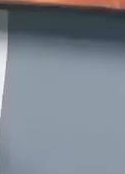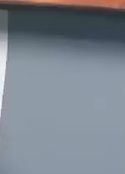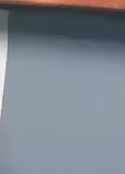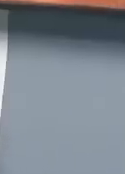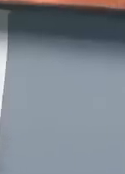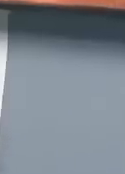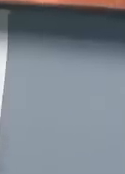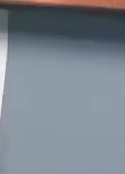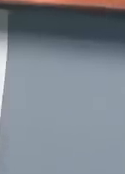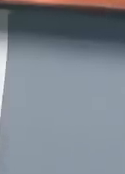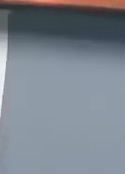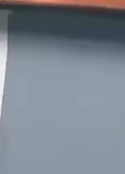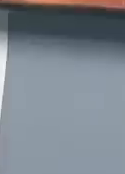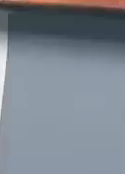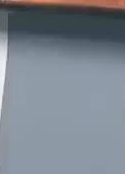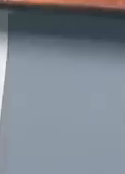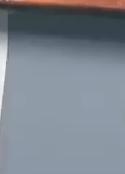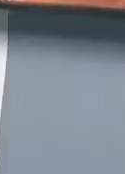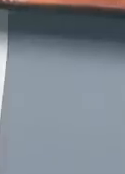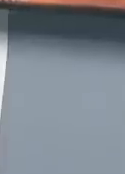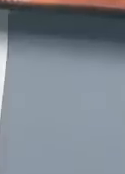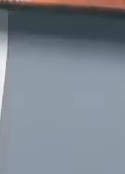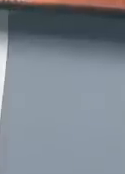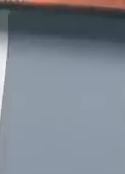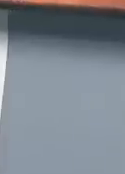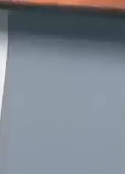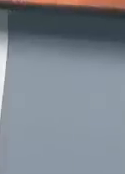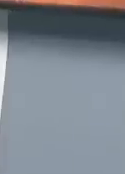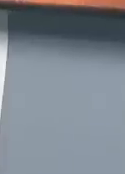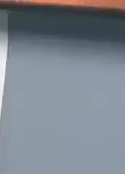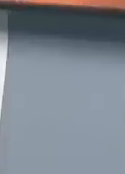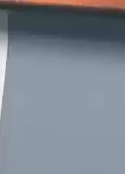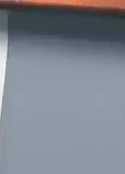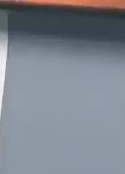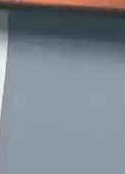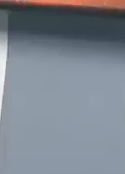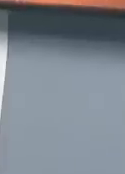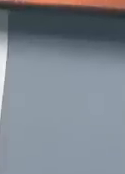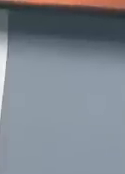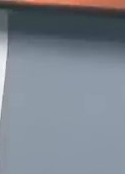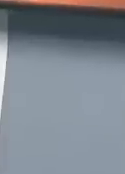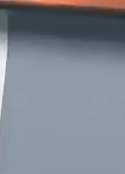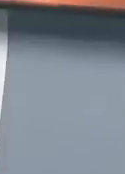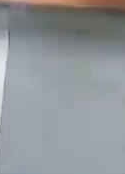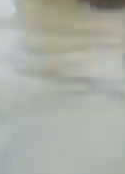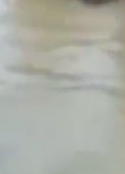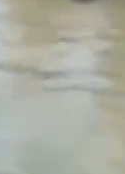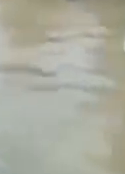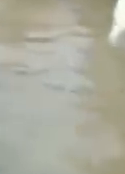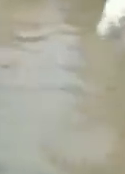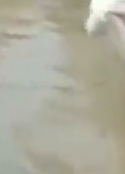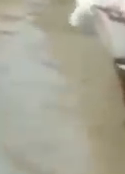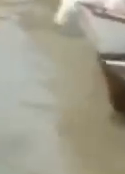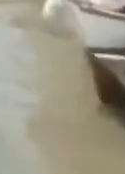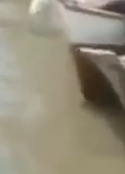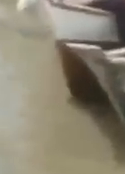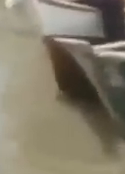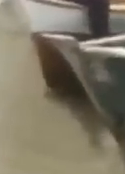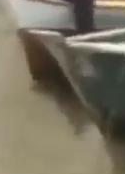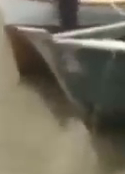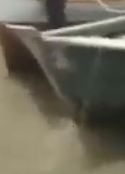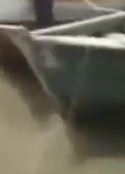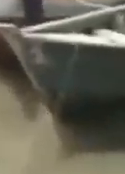Información de último minuto, Carlos Rebete con los detalles. Adelante, Carlos, te escuchamos. Gracias por este contacto.